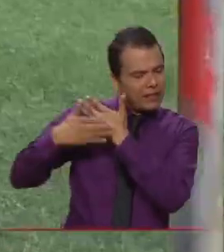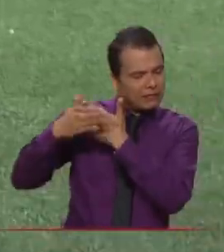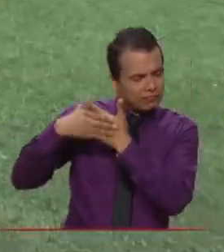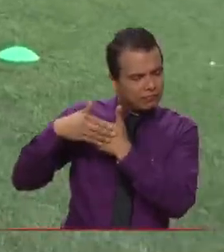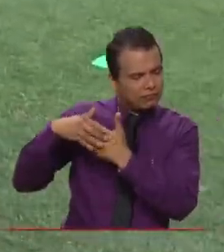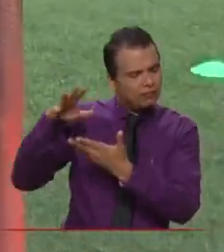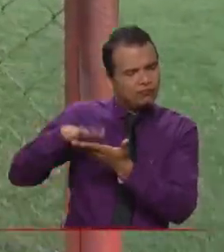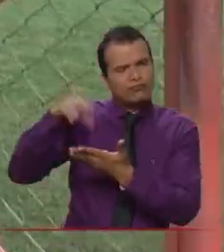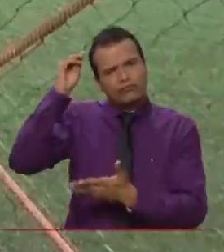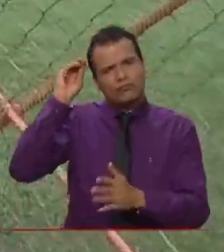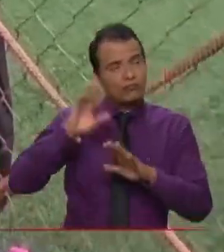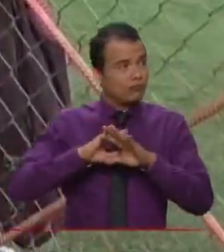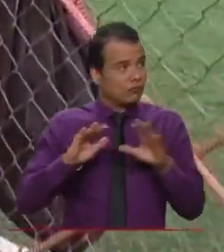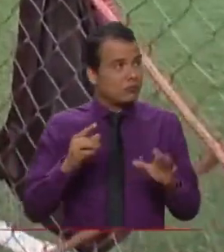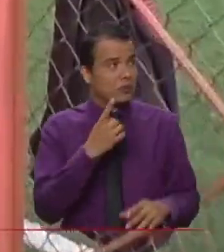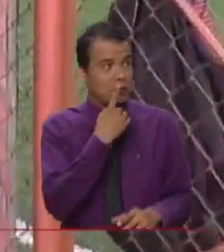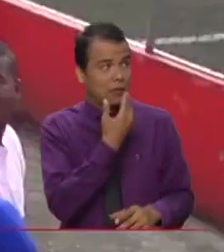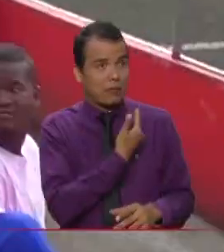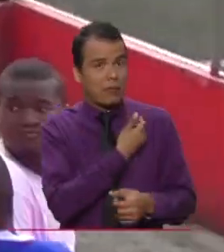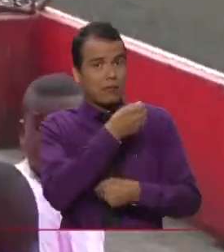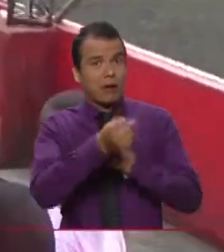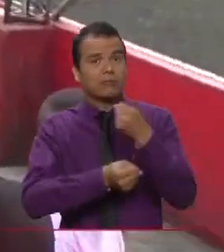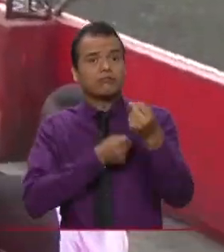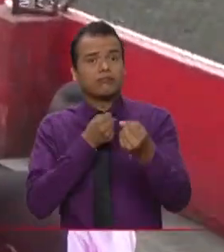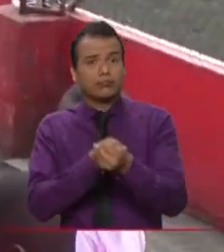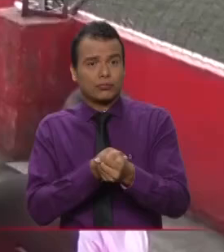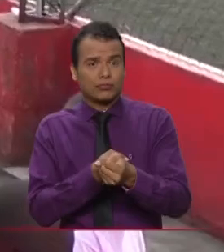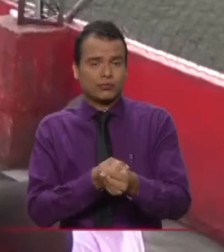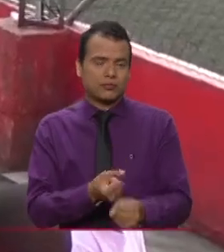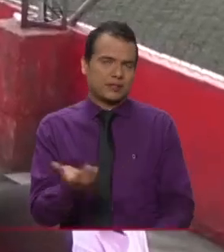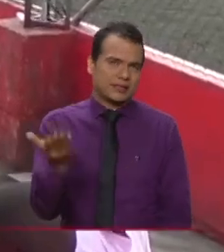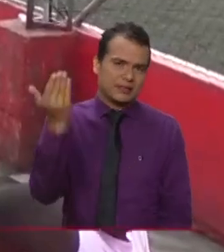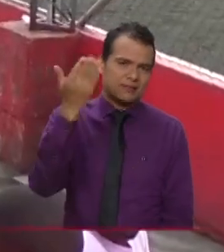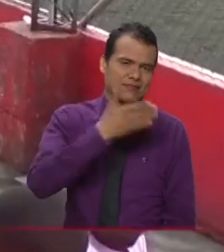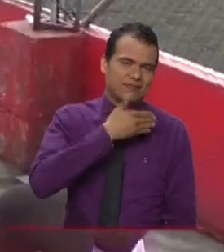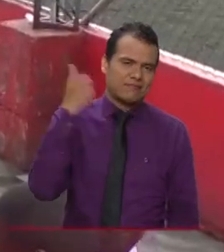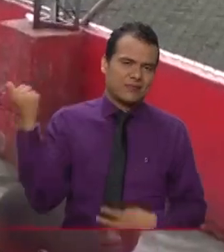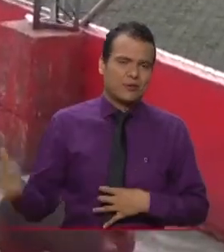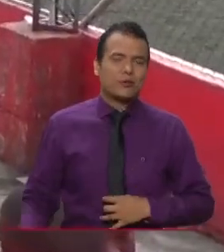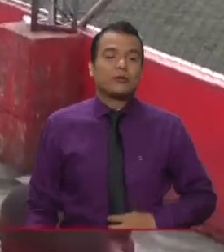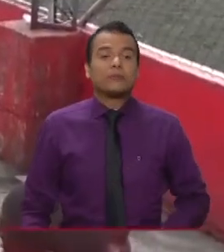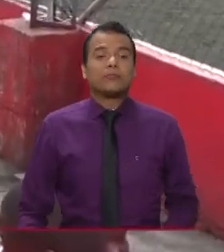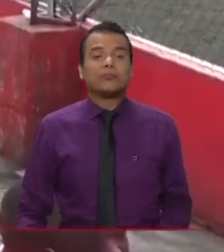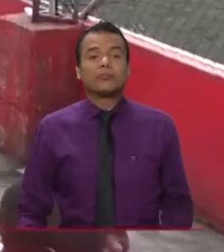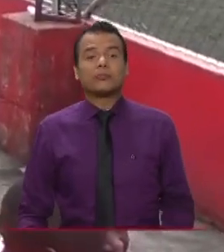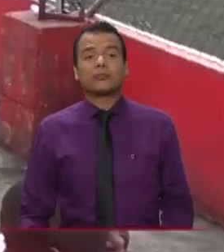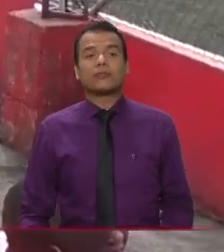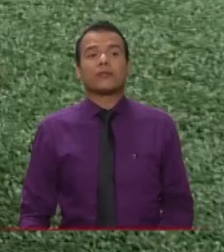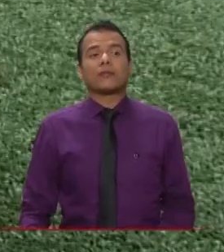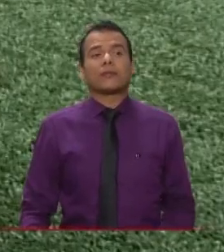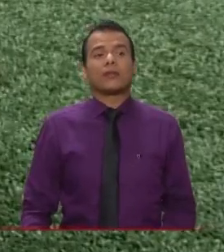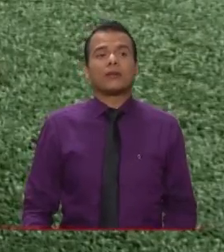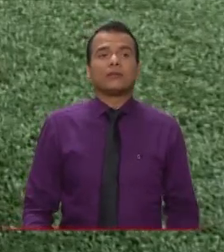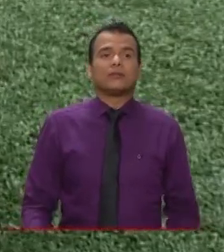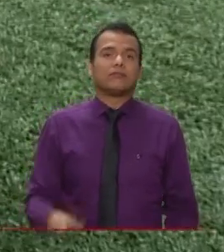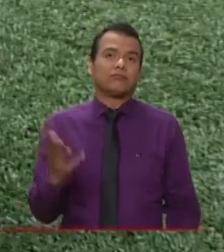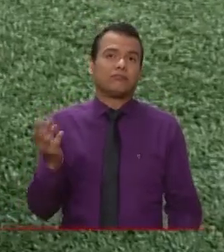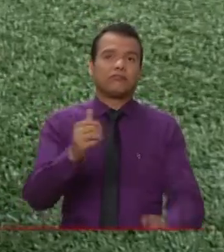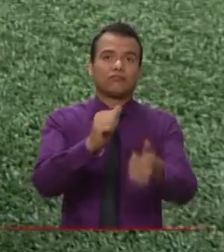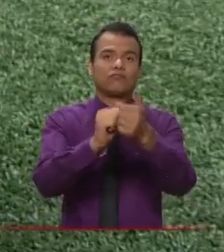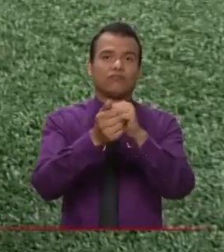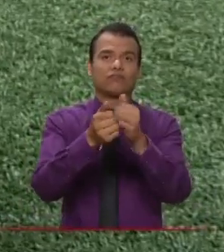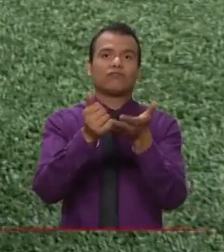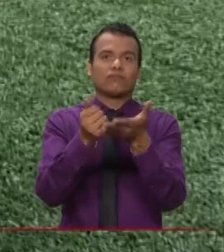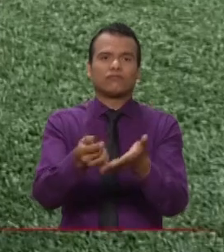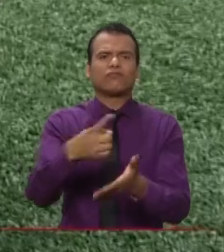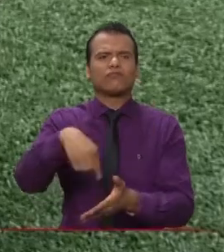contacto. Pero la compañía de padres y madres desde la tribuna es el mejor aliento. Este deporte, aparte de que ellos pueden salir adelante,